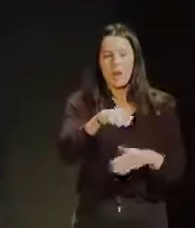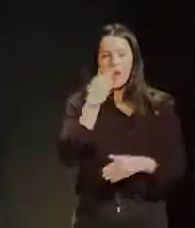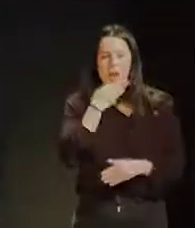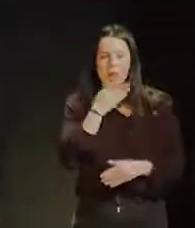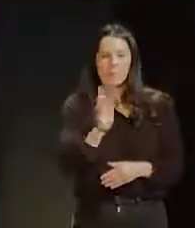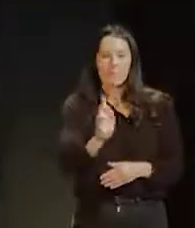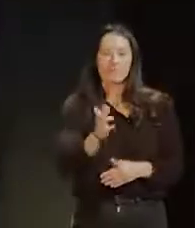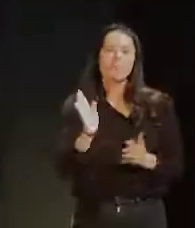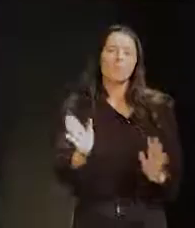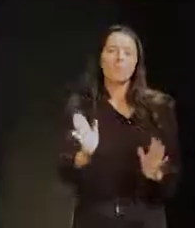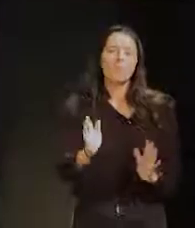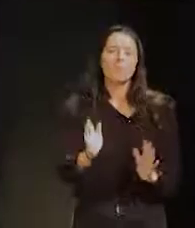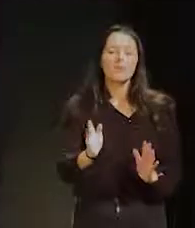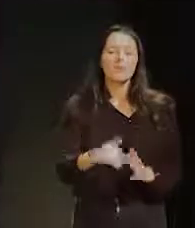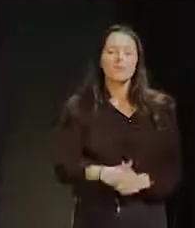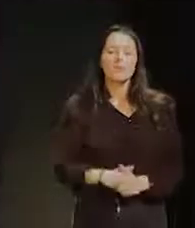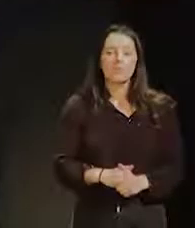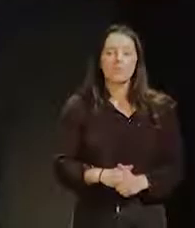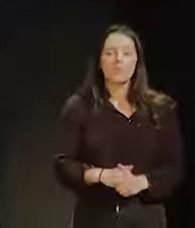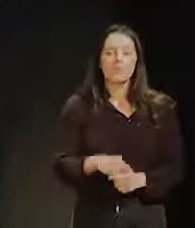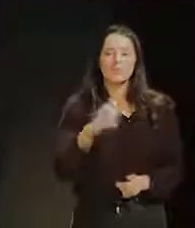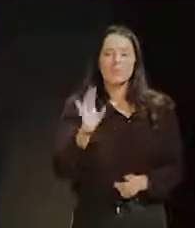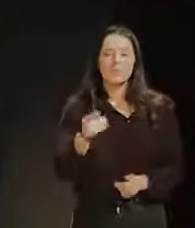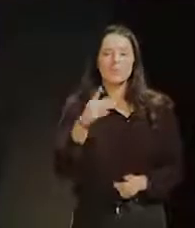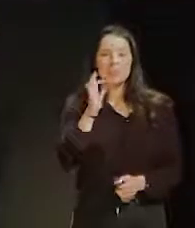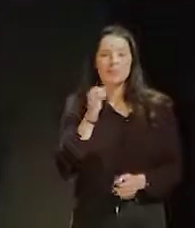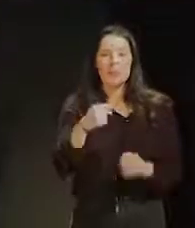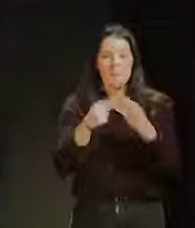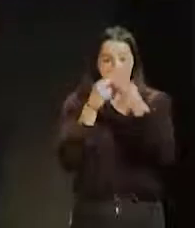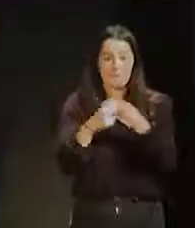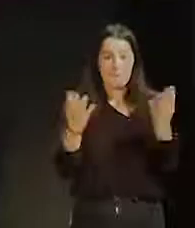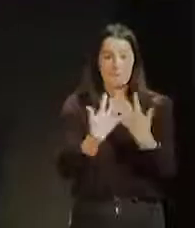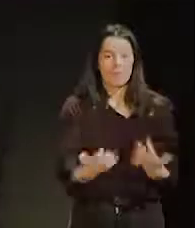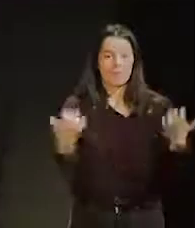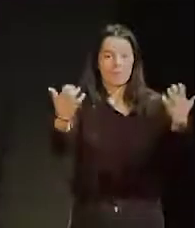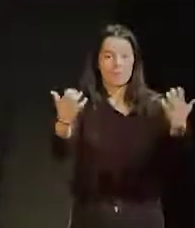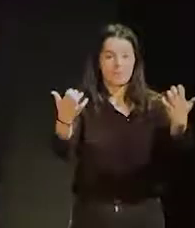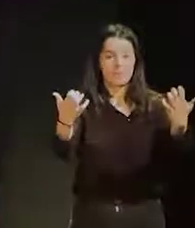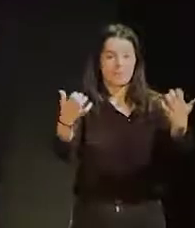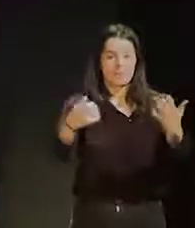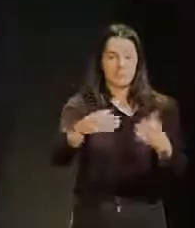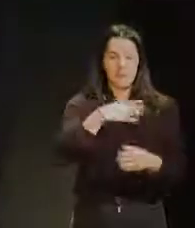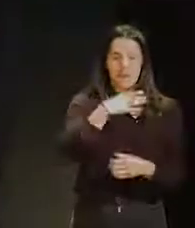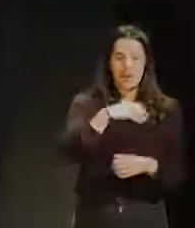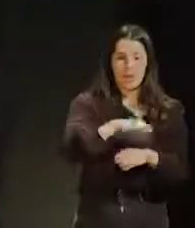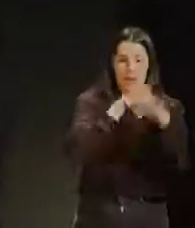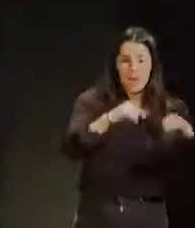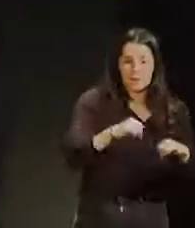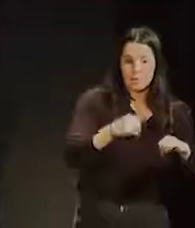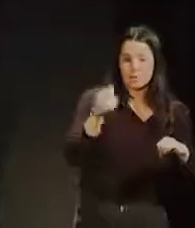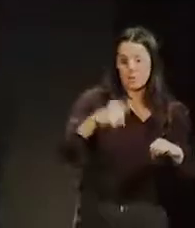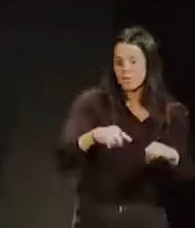un collegio, però è passato che abbiamo tenuto nel pubblico chicos e chicas.